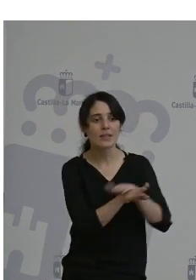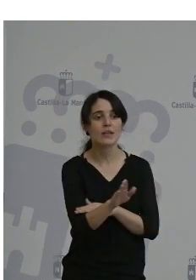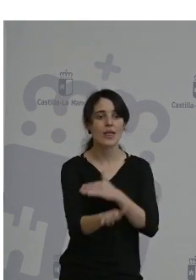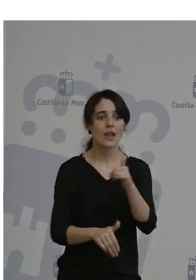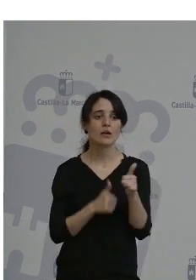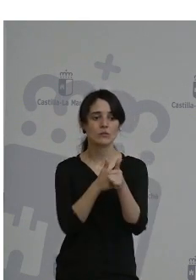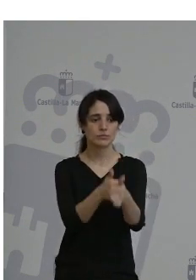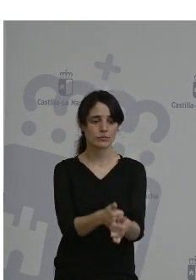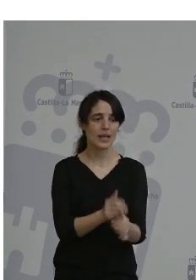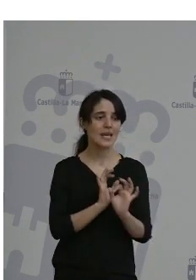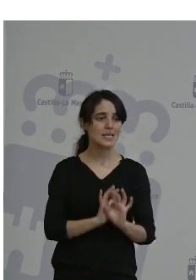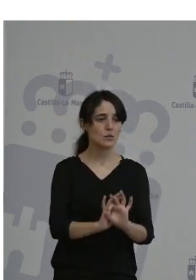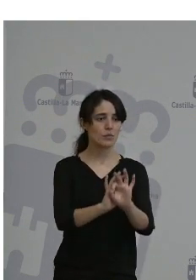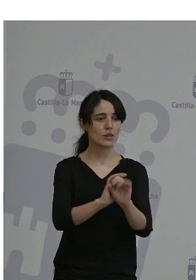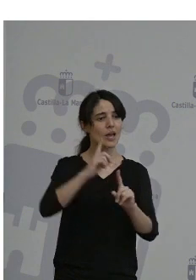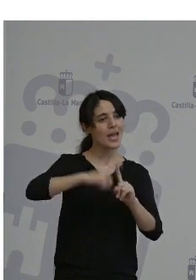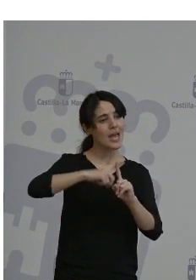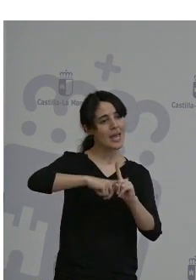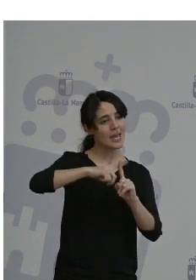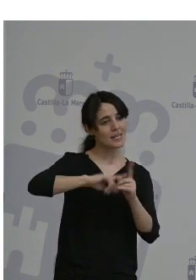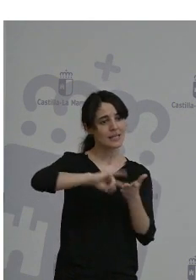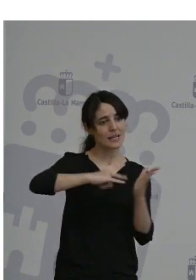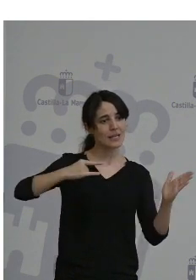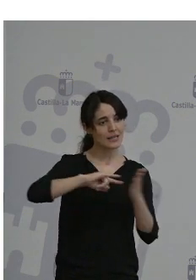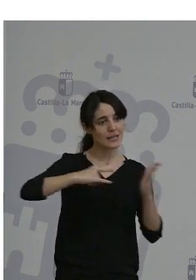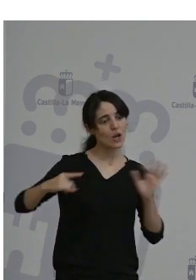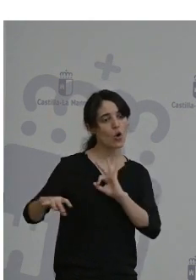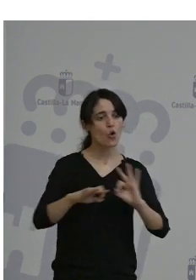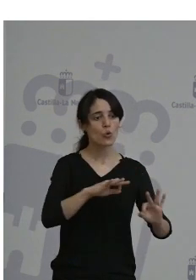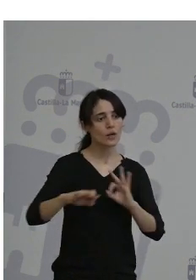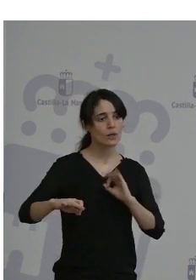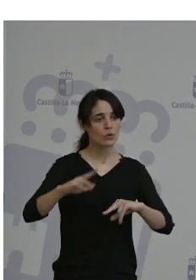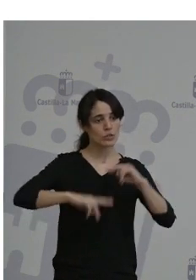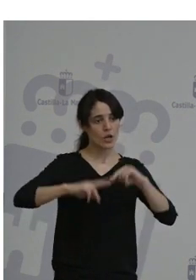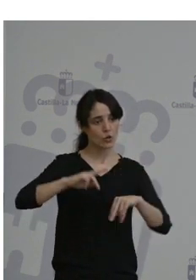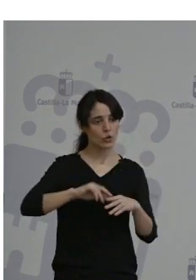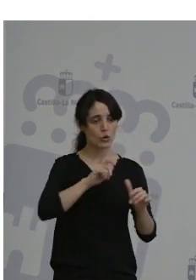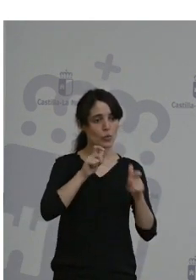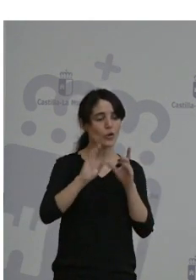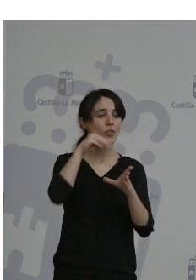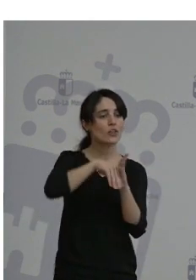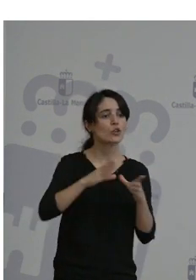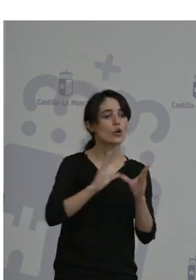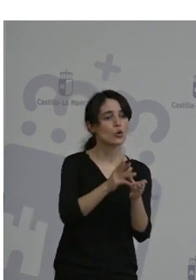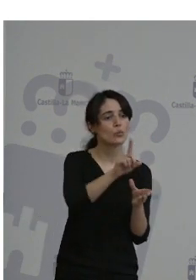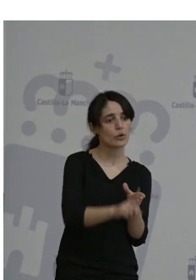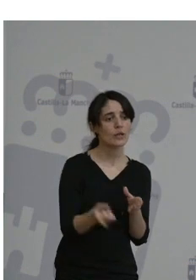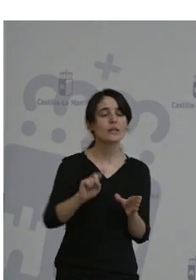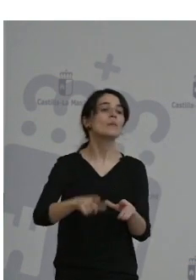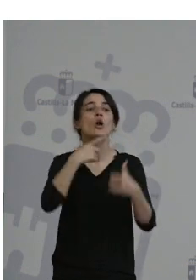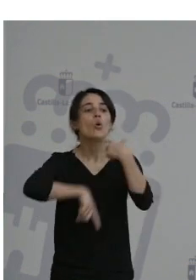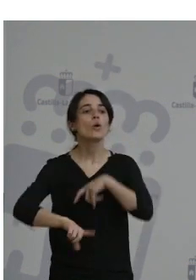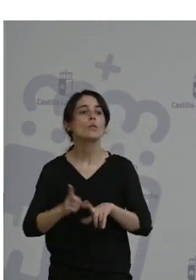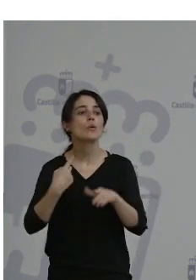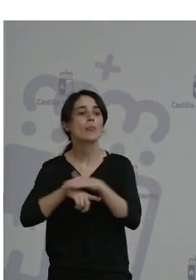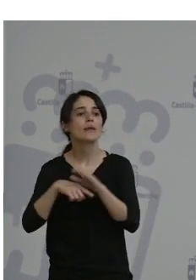concreto a la escala técnica de Gestión de Organismos Autónomos, del subgrupo A1, al Cuerpo de Gestión de la Administración Civil del Estado,